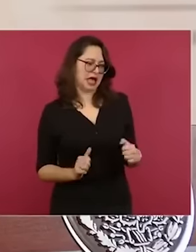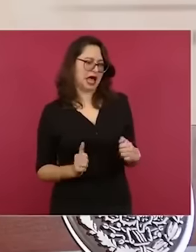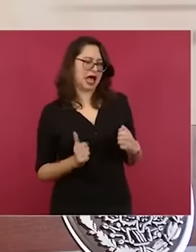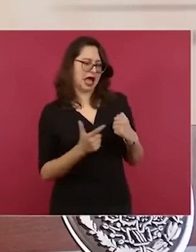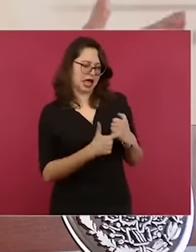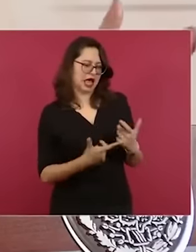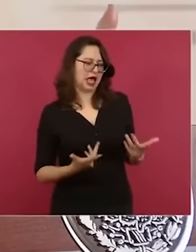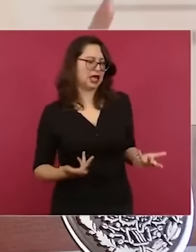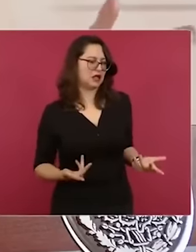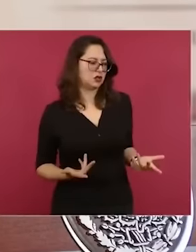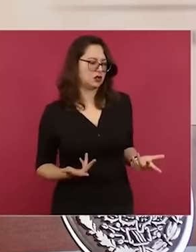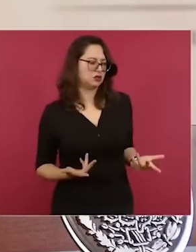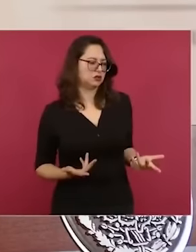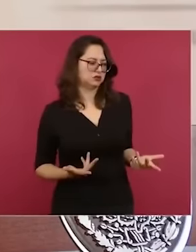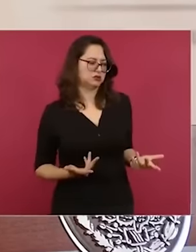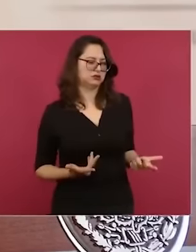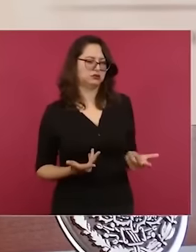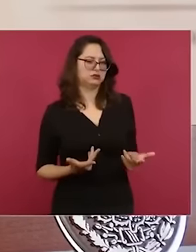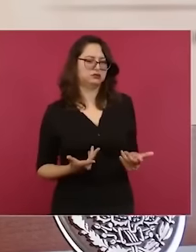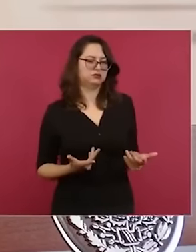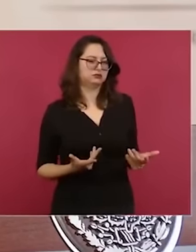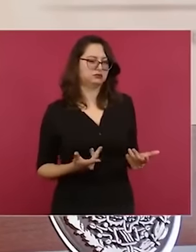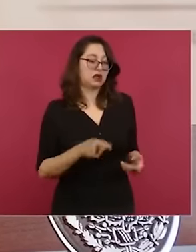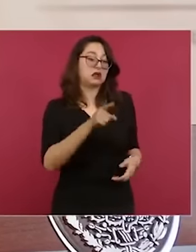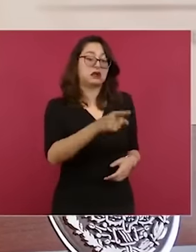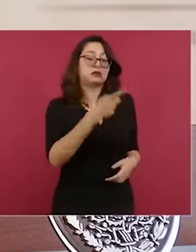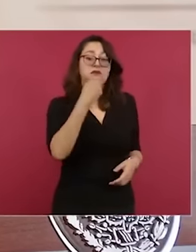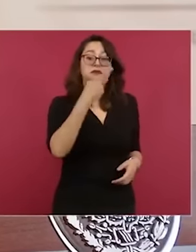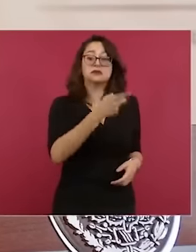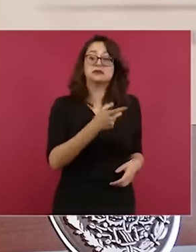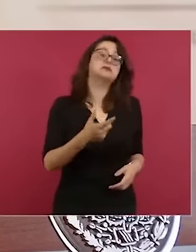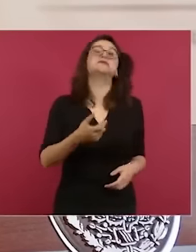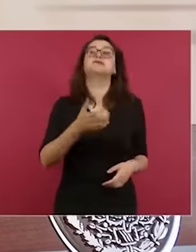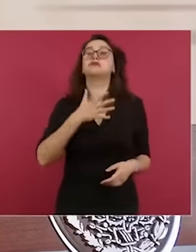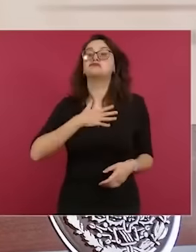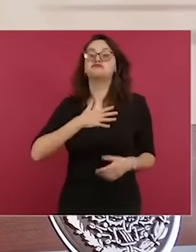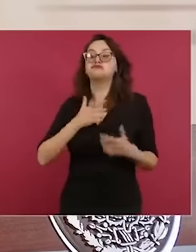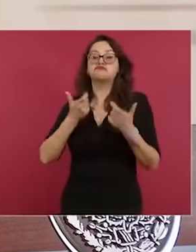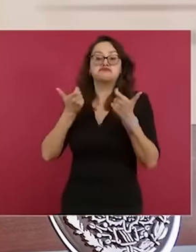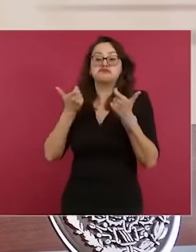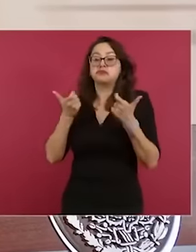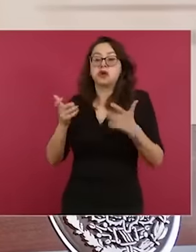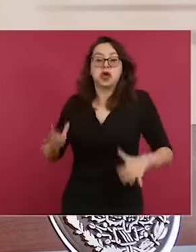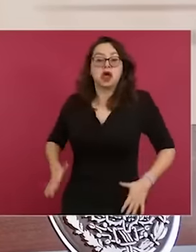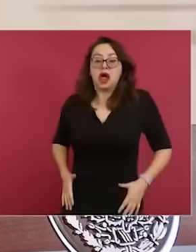se atreve, ¿no?, a decir, pues no tengo o